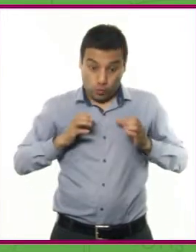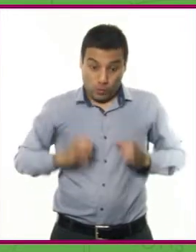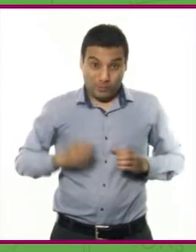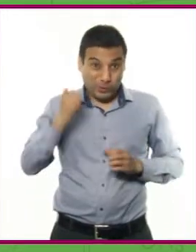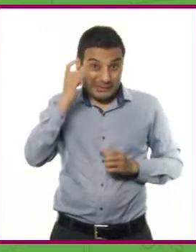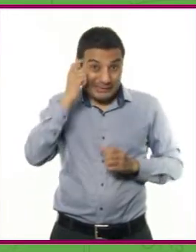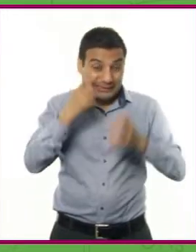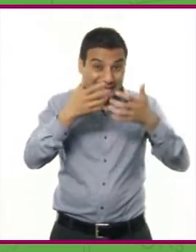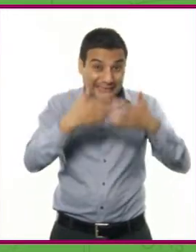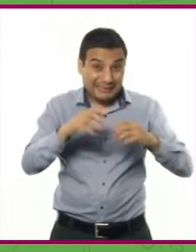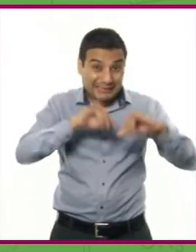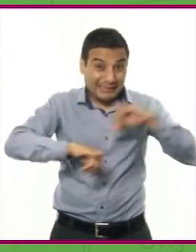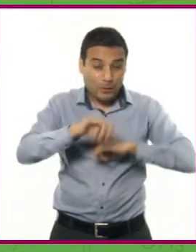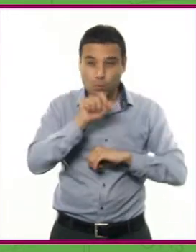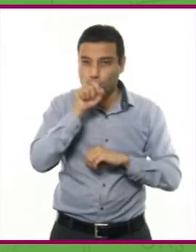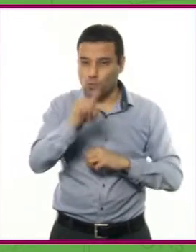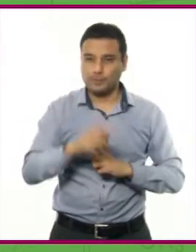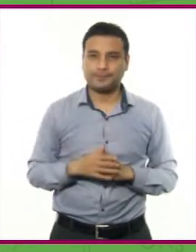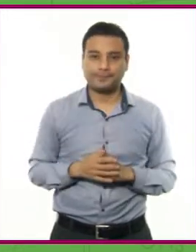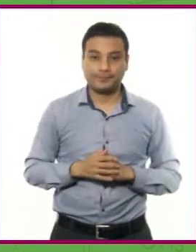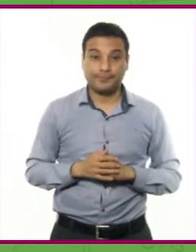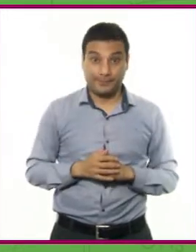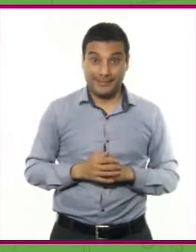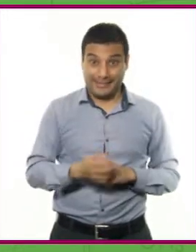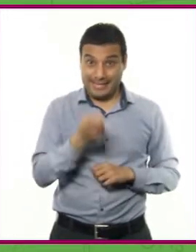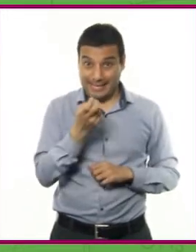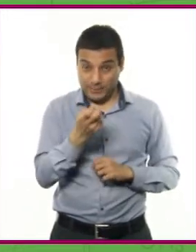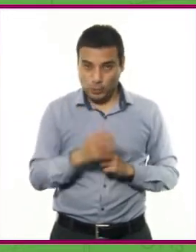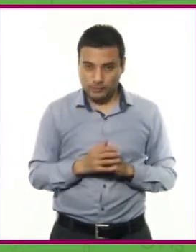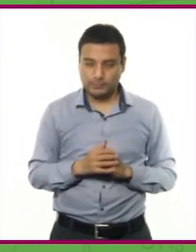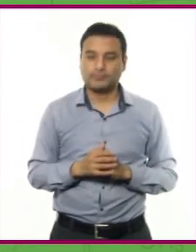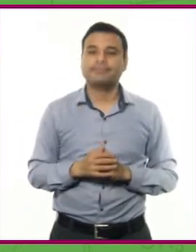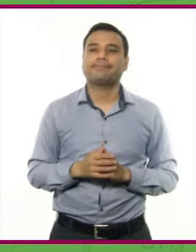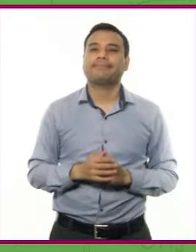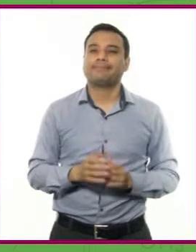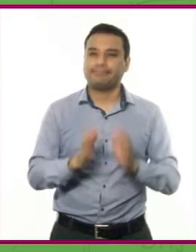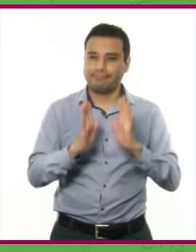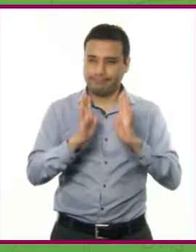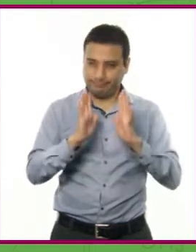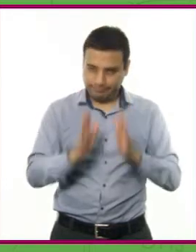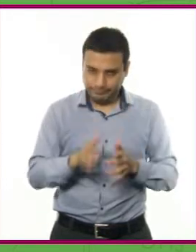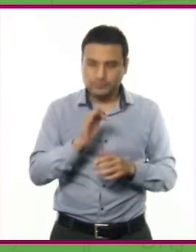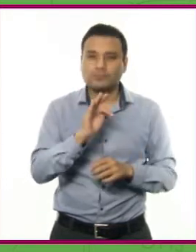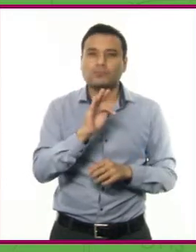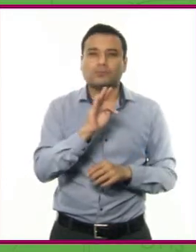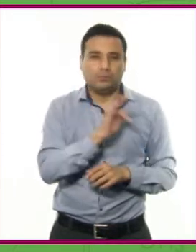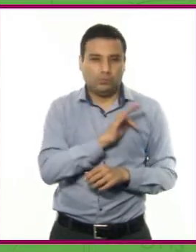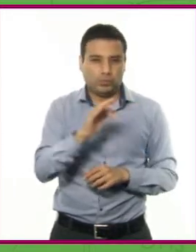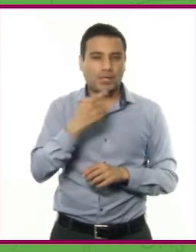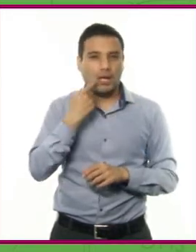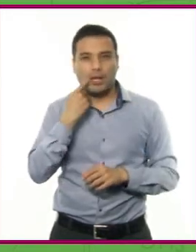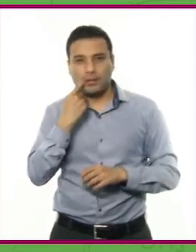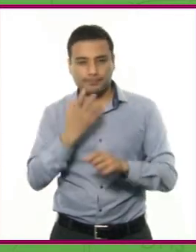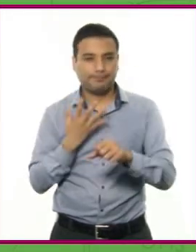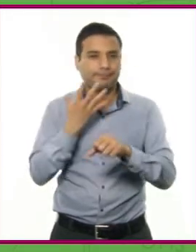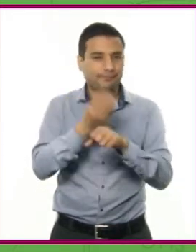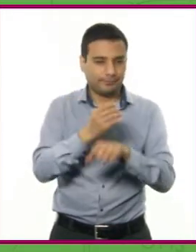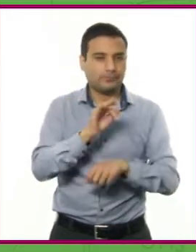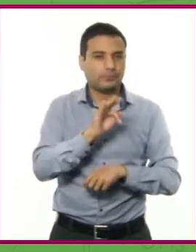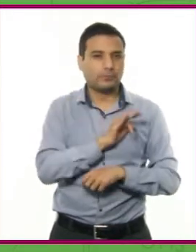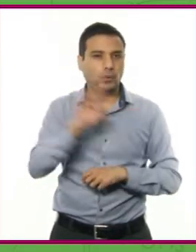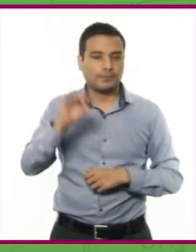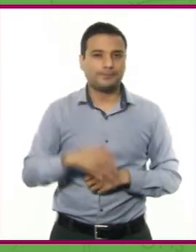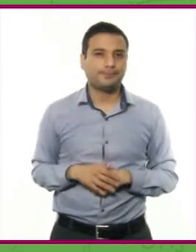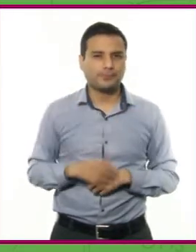cerebro. Este descubrimiento ha alterado la forma de considerar, prevenir y remediar las adicciones. Hoy, estas